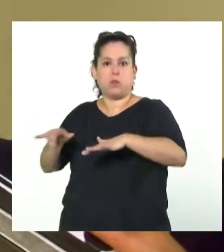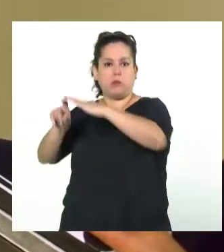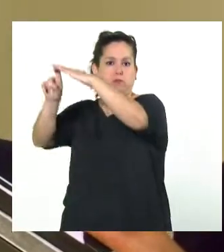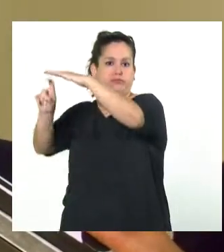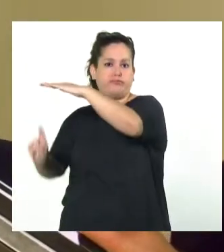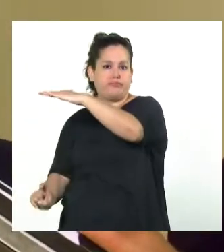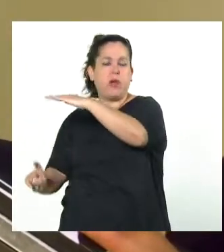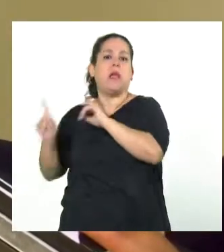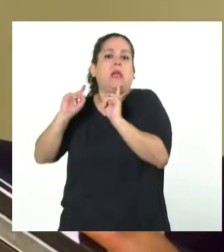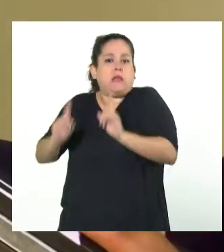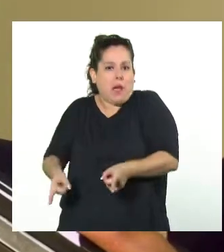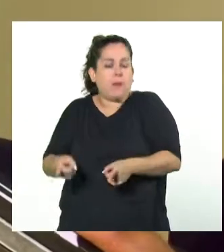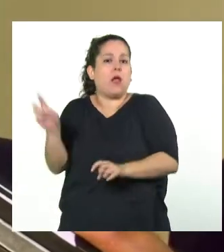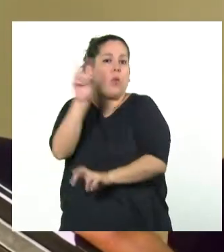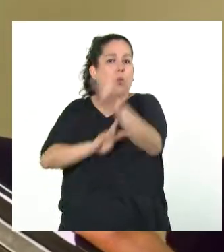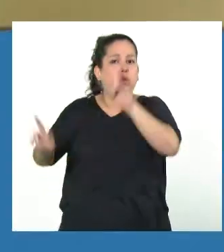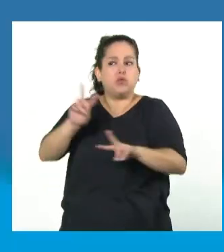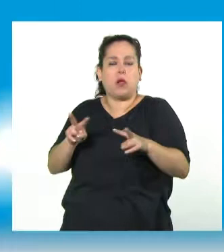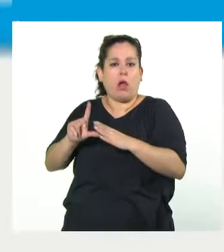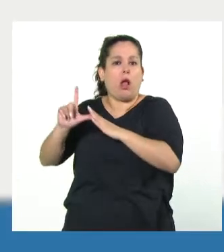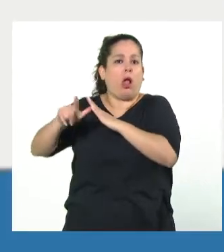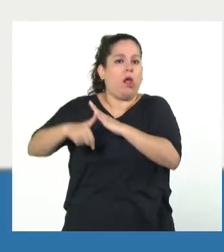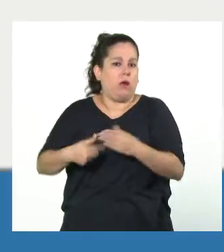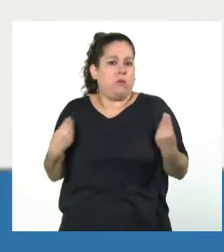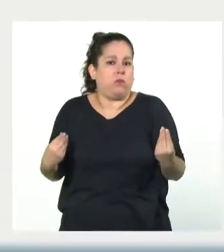submarino, sino también lo que tiene que ver con la búsqueda y el rescate del mismo.